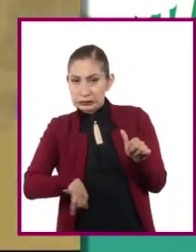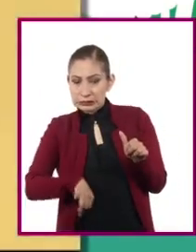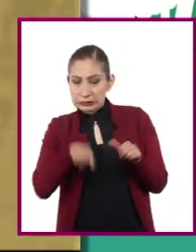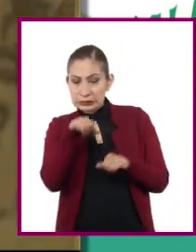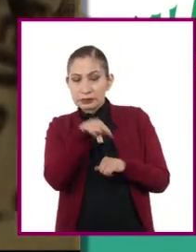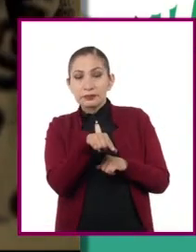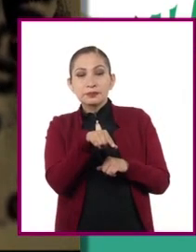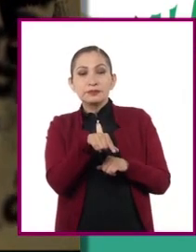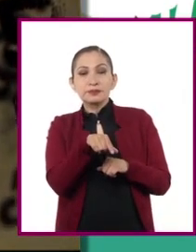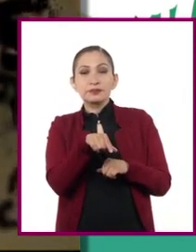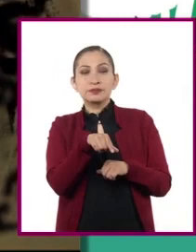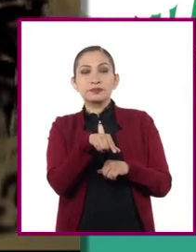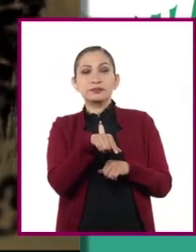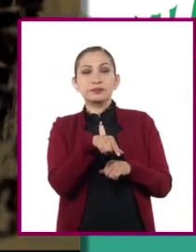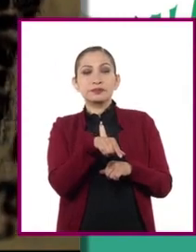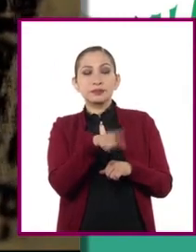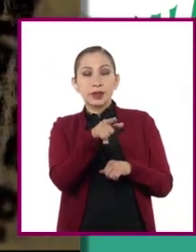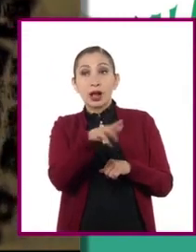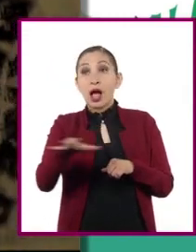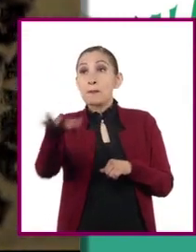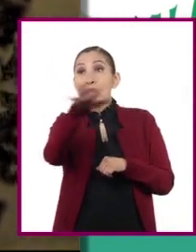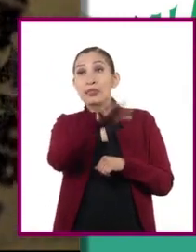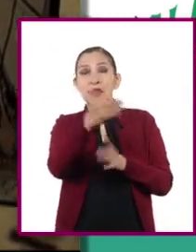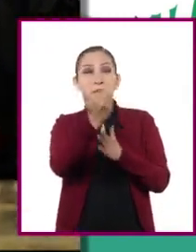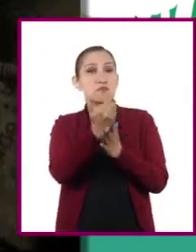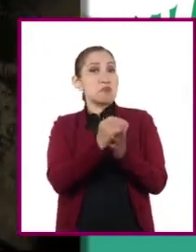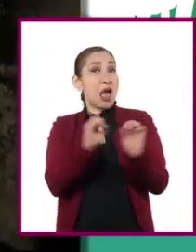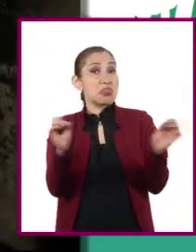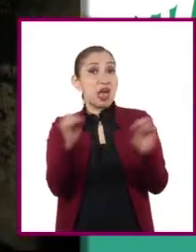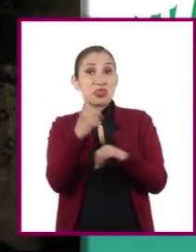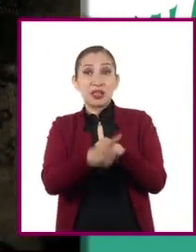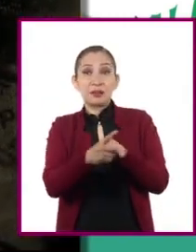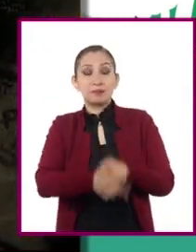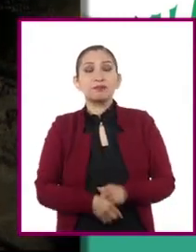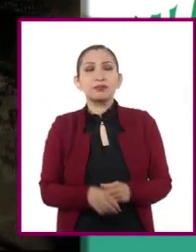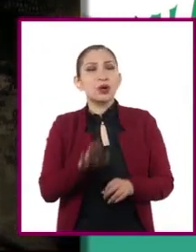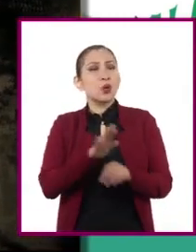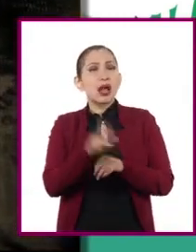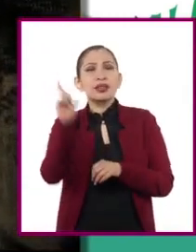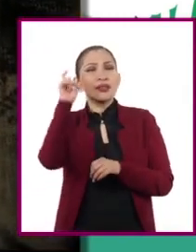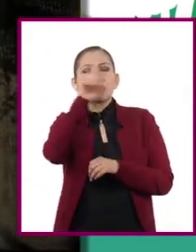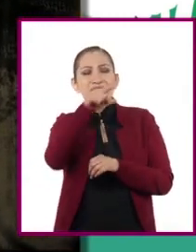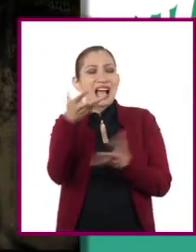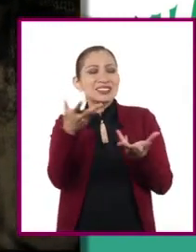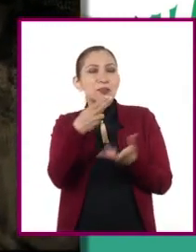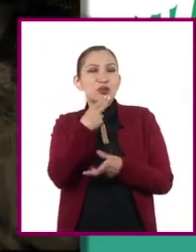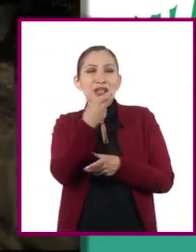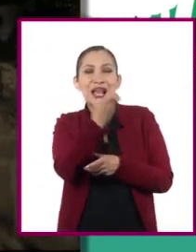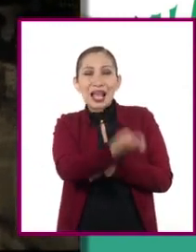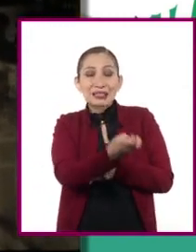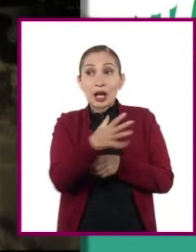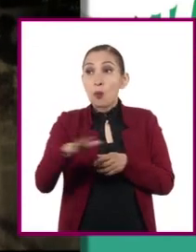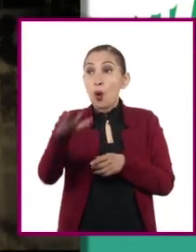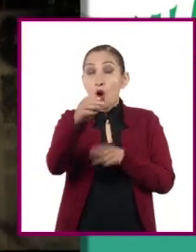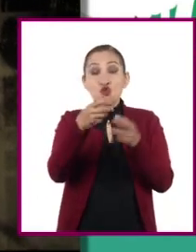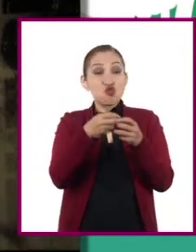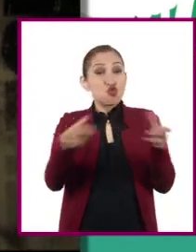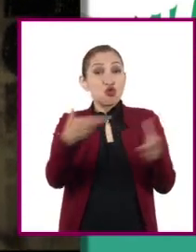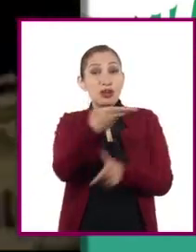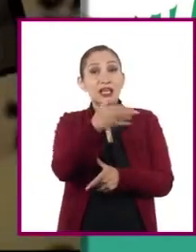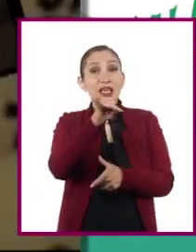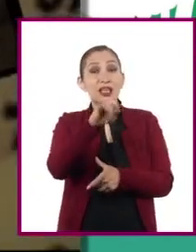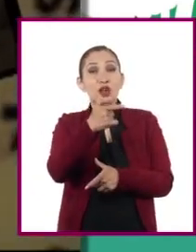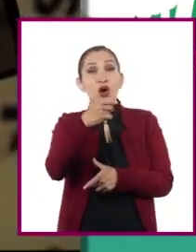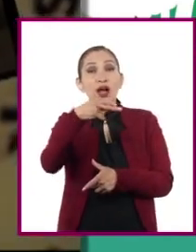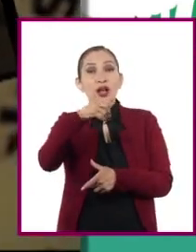es que el impacto al ambiente es nulo. ¿Qué dificultades existen para utilizar a nivel masivo el